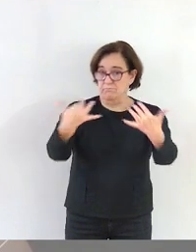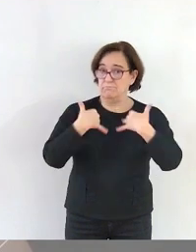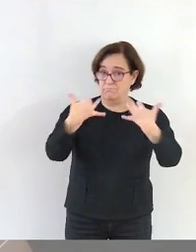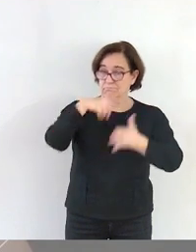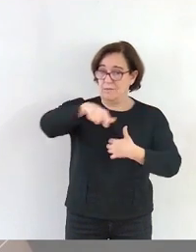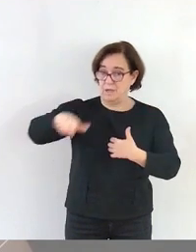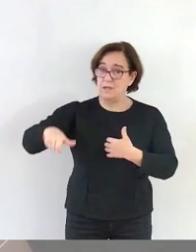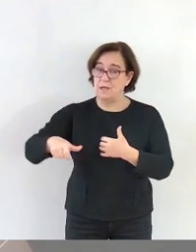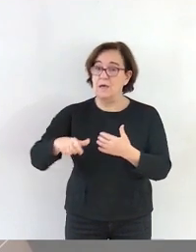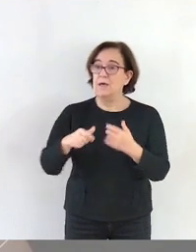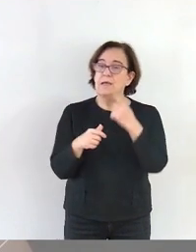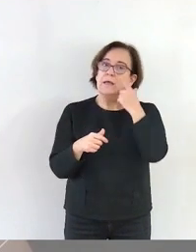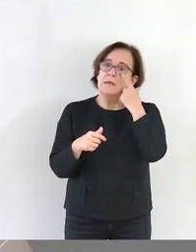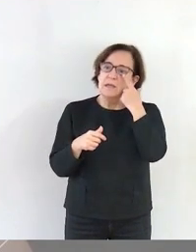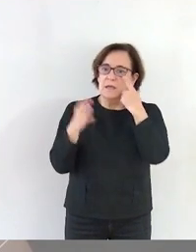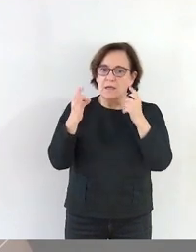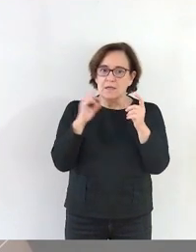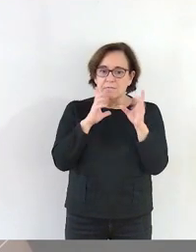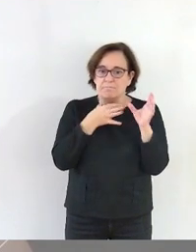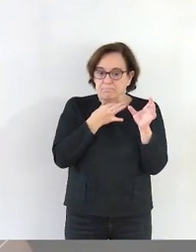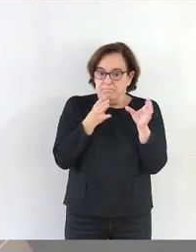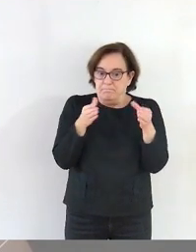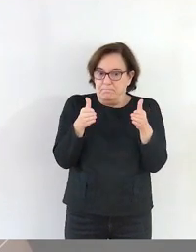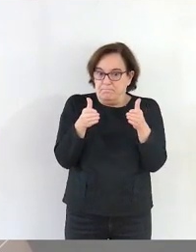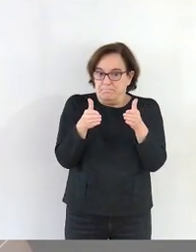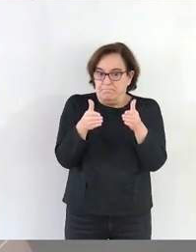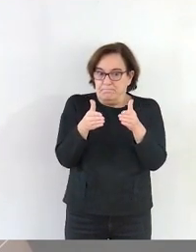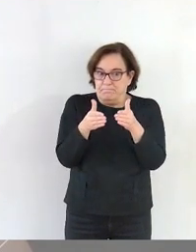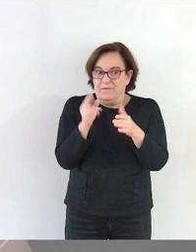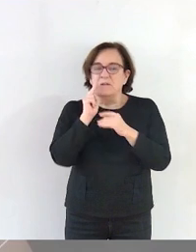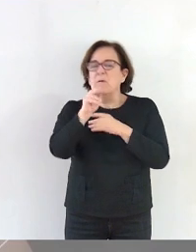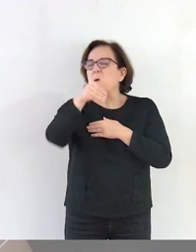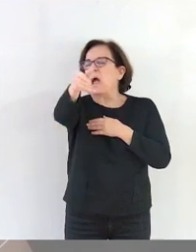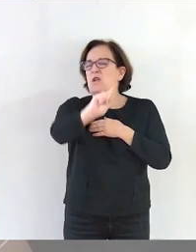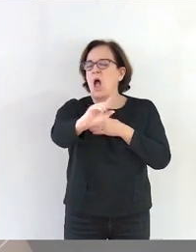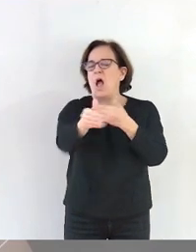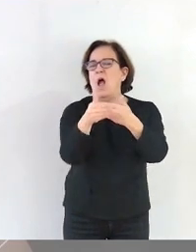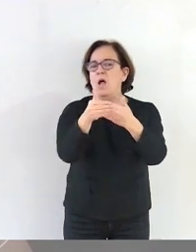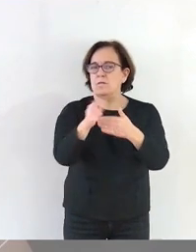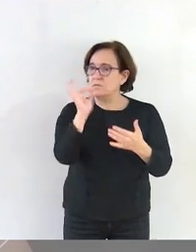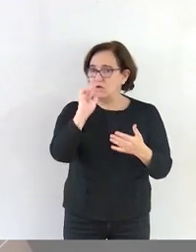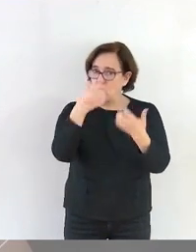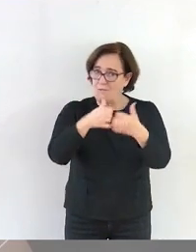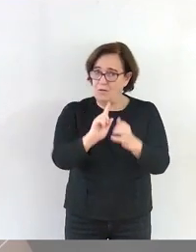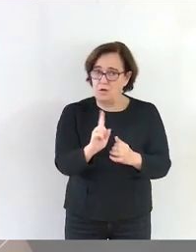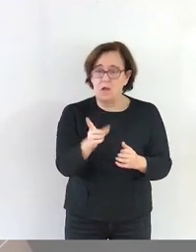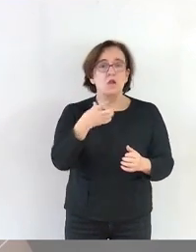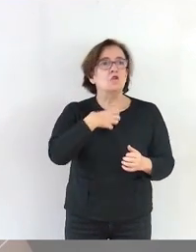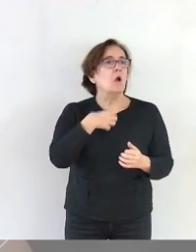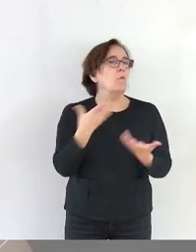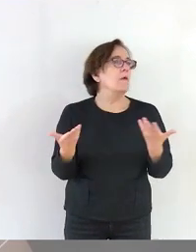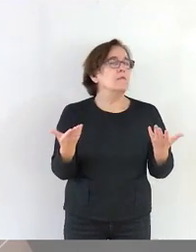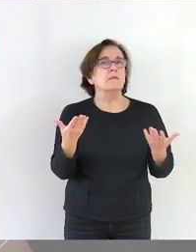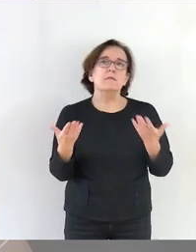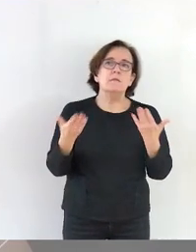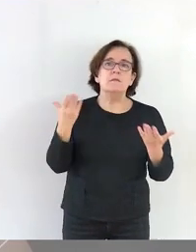es que eh Esa estrechez de miras que muchos tienen bueno no va a funcionar tú no puedes tener